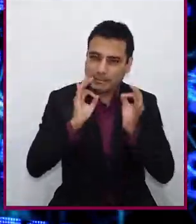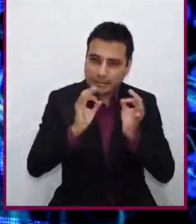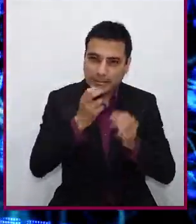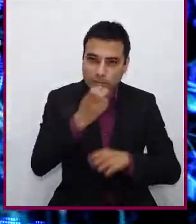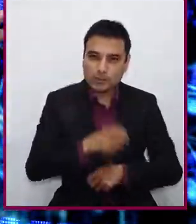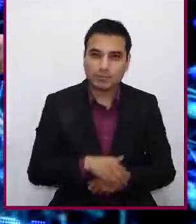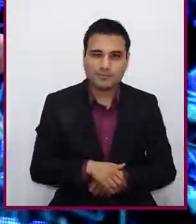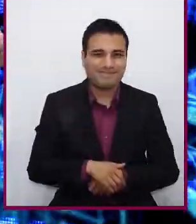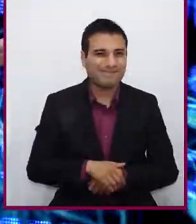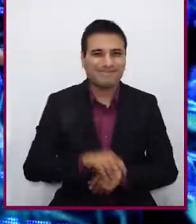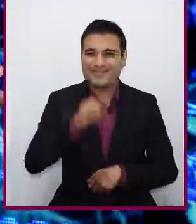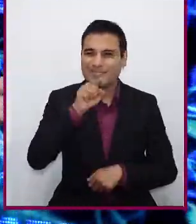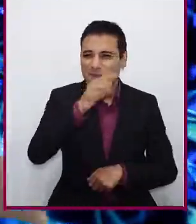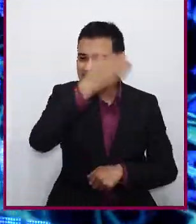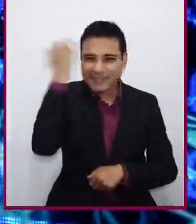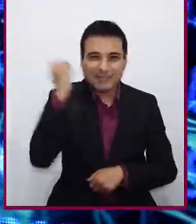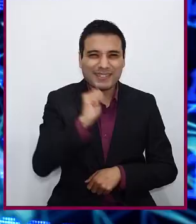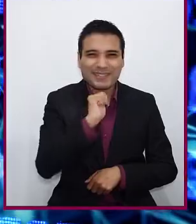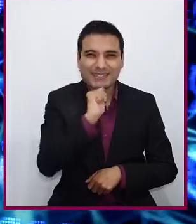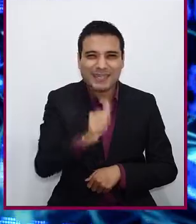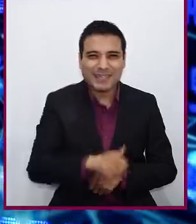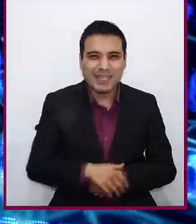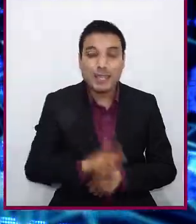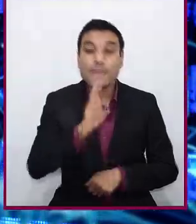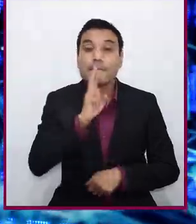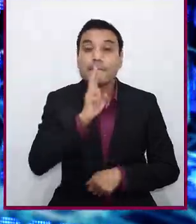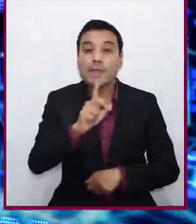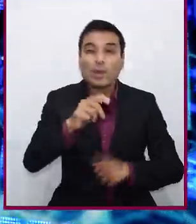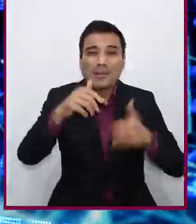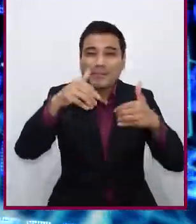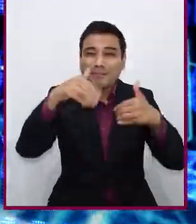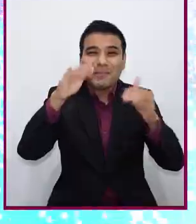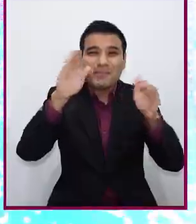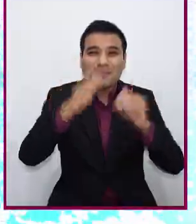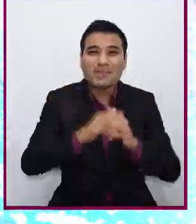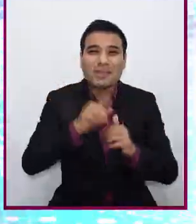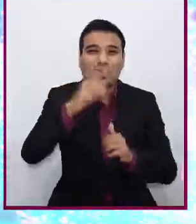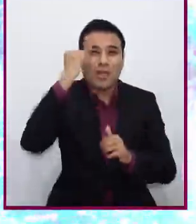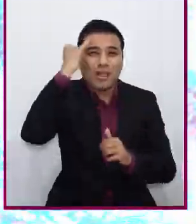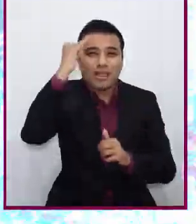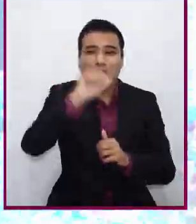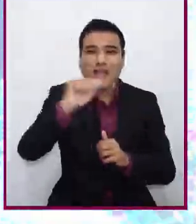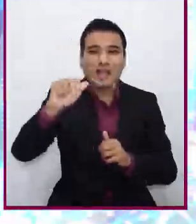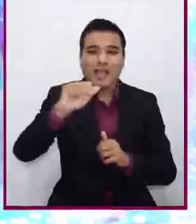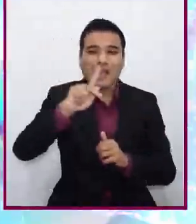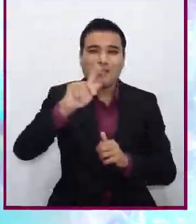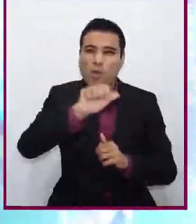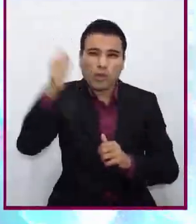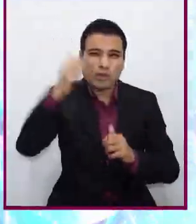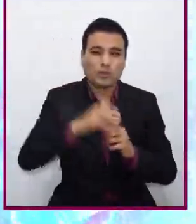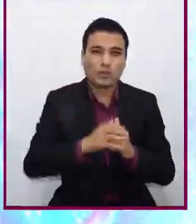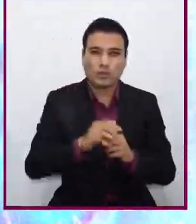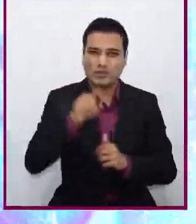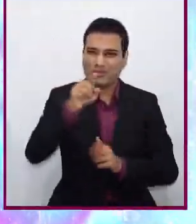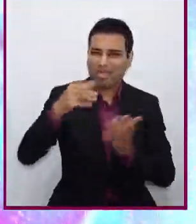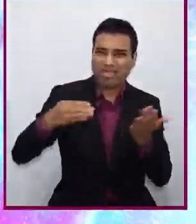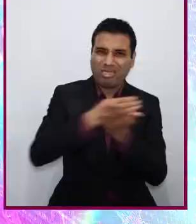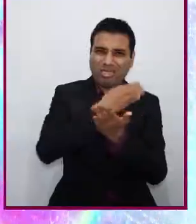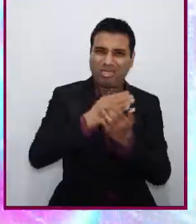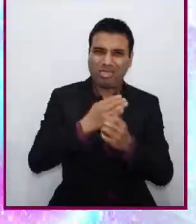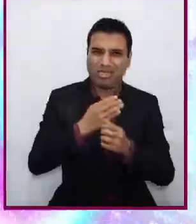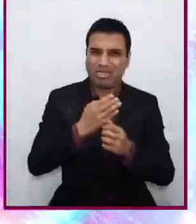inventar apps a otro lado es más quien lo dejó entrar al estudio la gente inteligente es bienvenido en todas